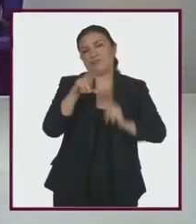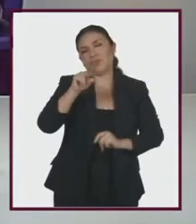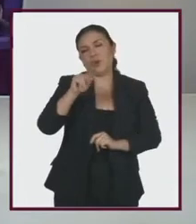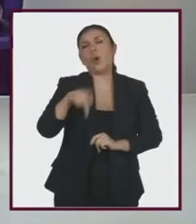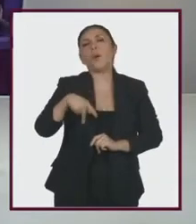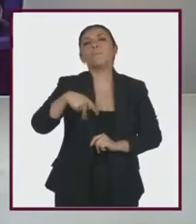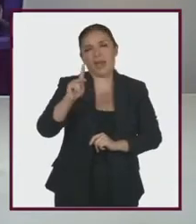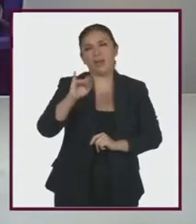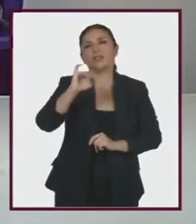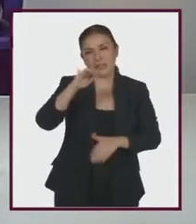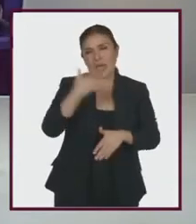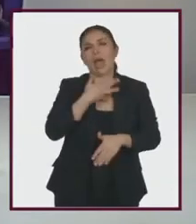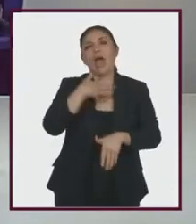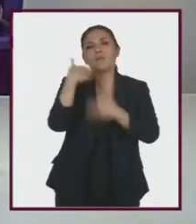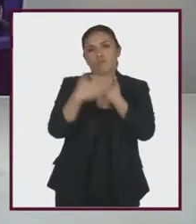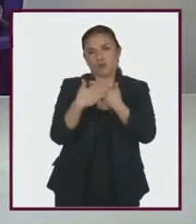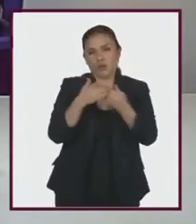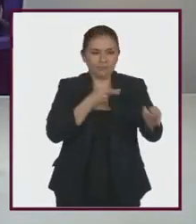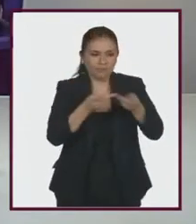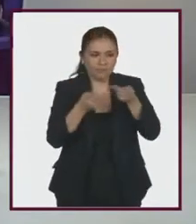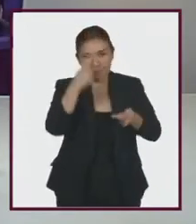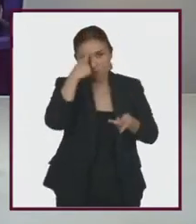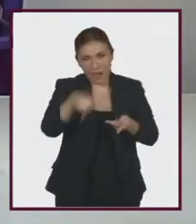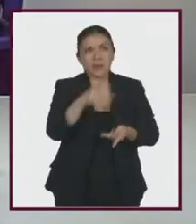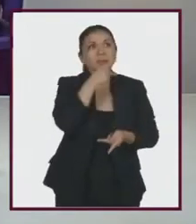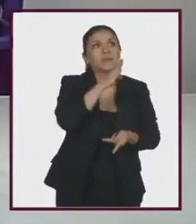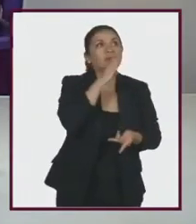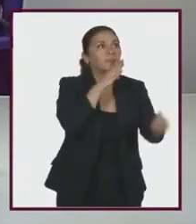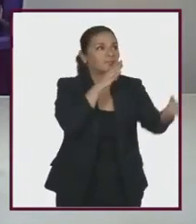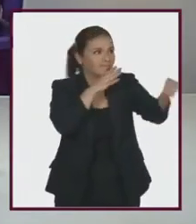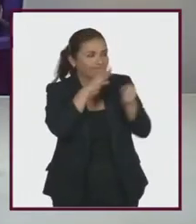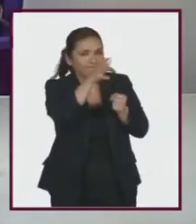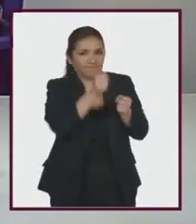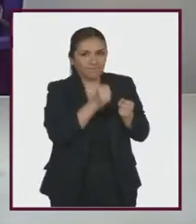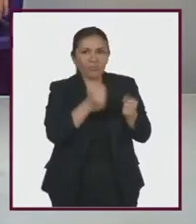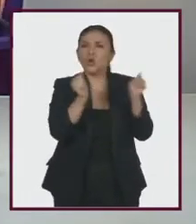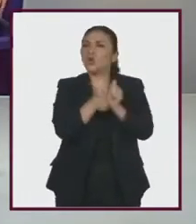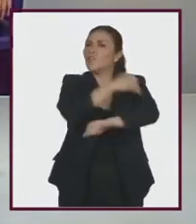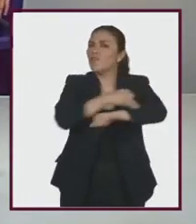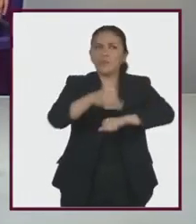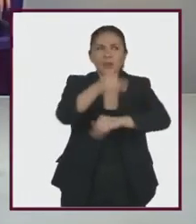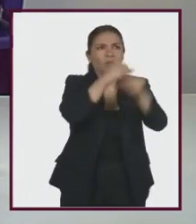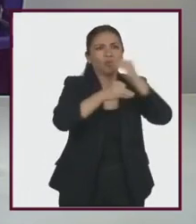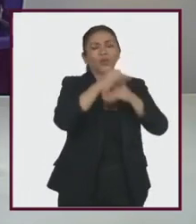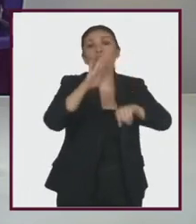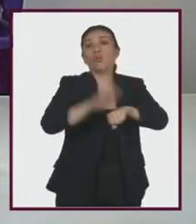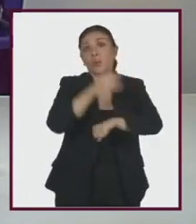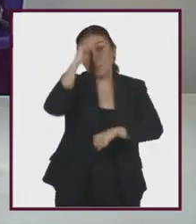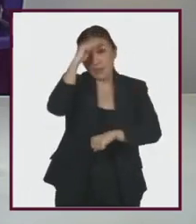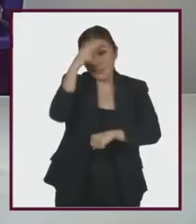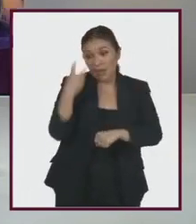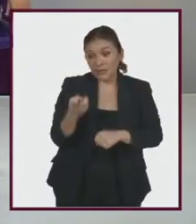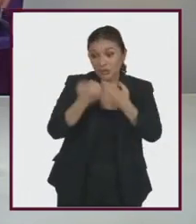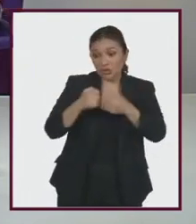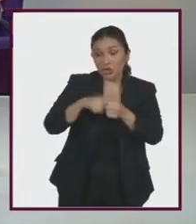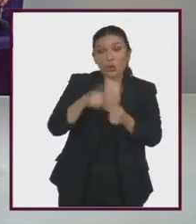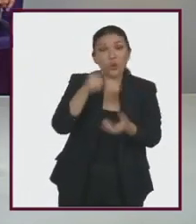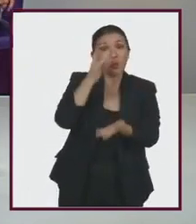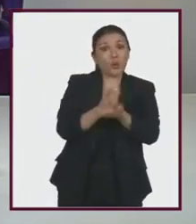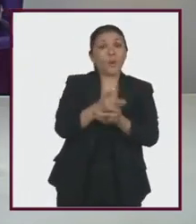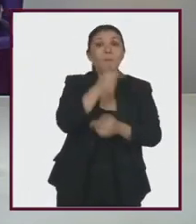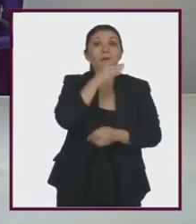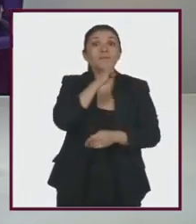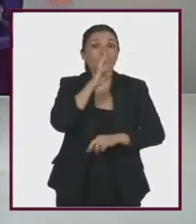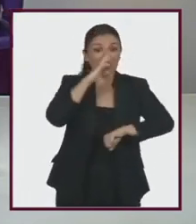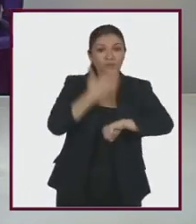se tomará en cuenta acerca a los padres y a las madres también, y a la familia, porque nuestra sociedad no son los únicos involucrados en el